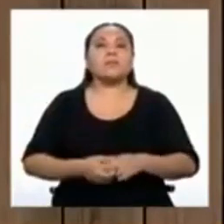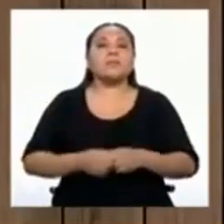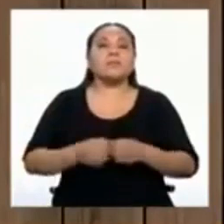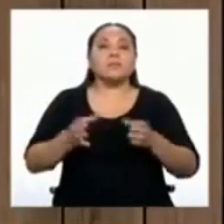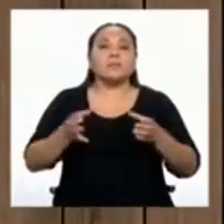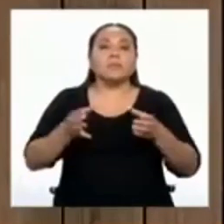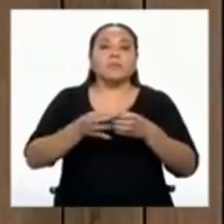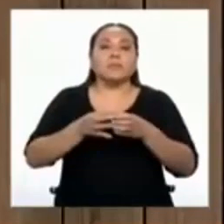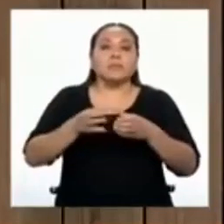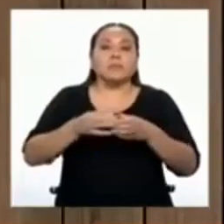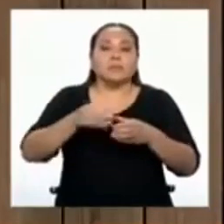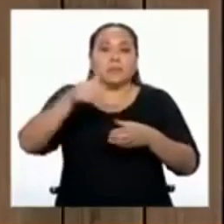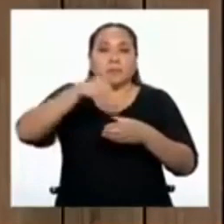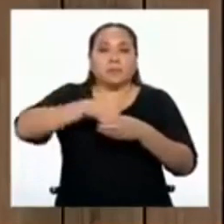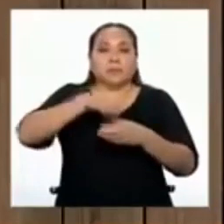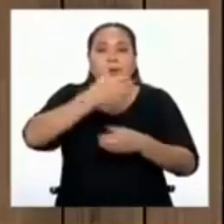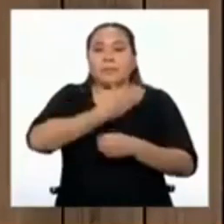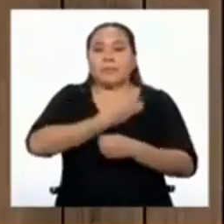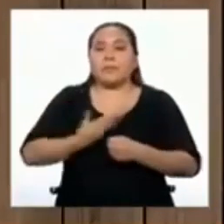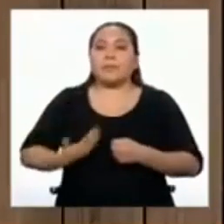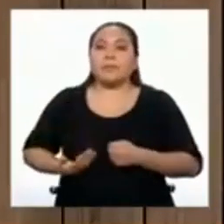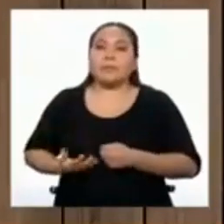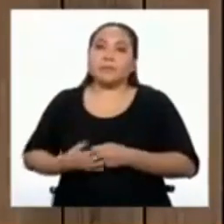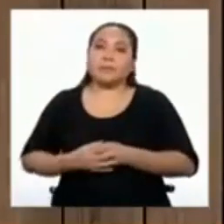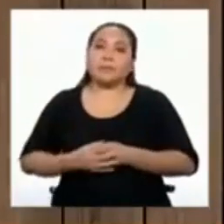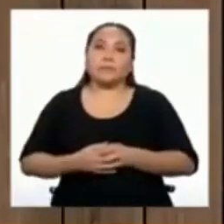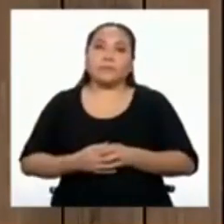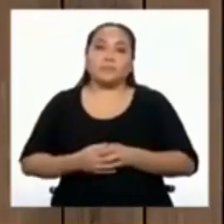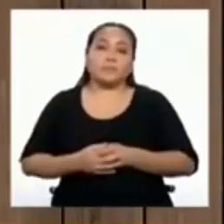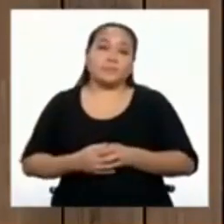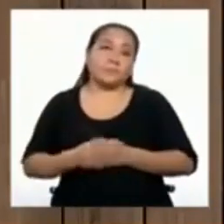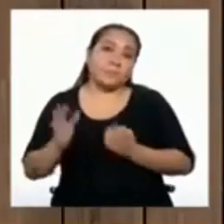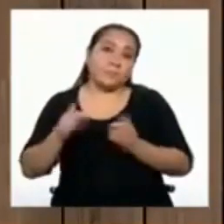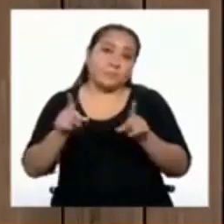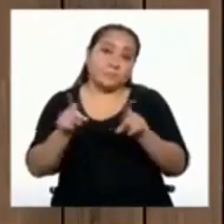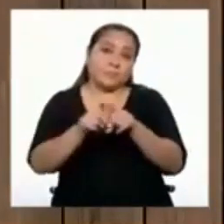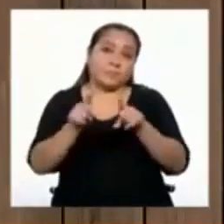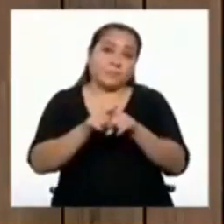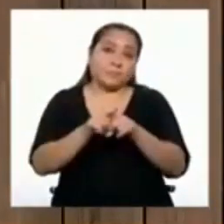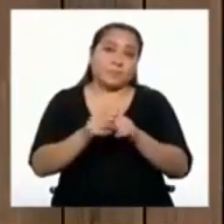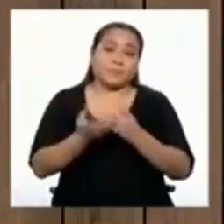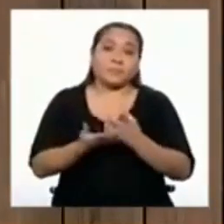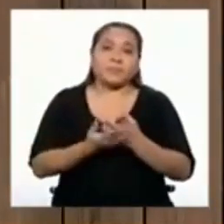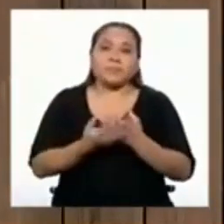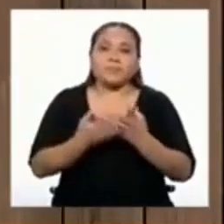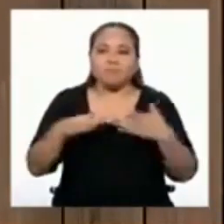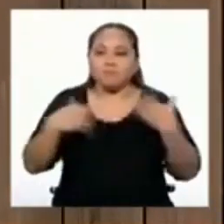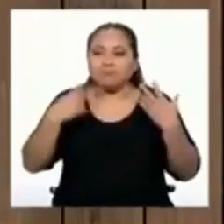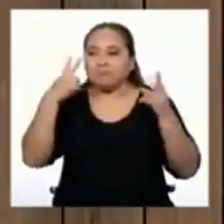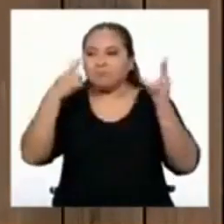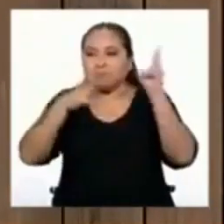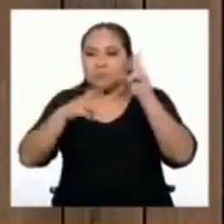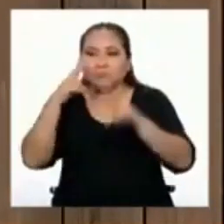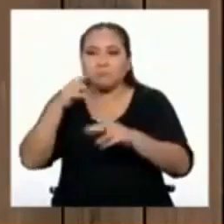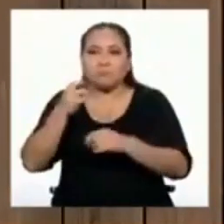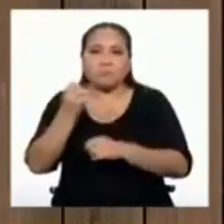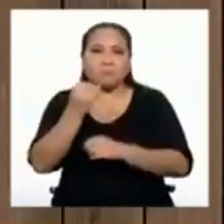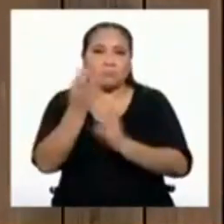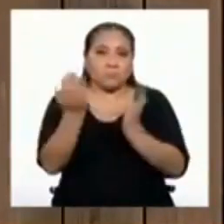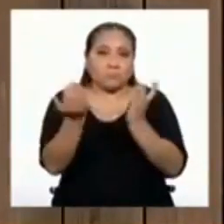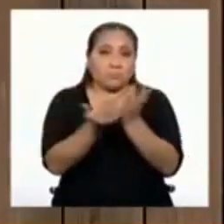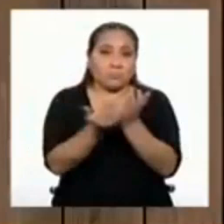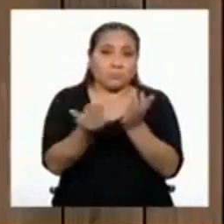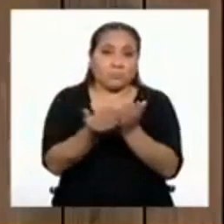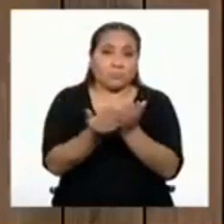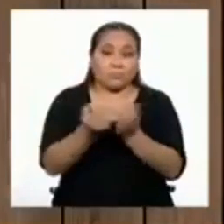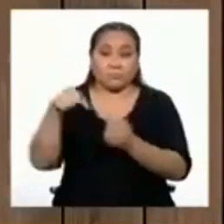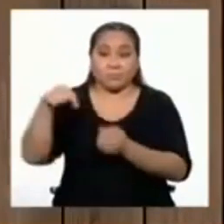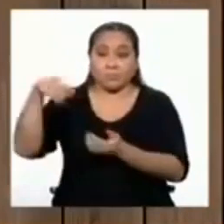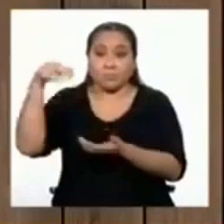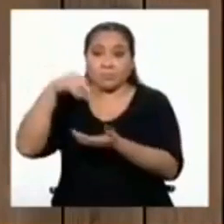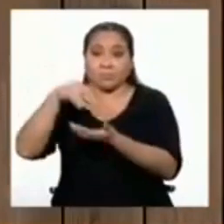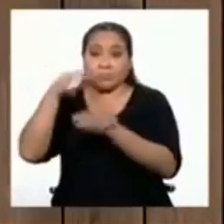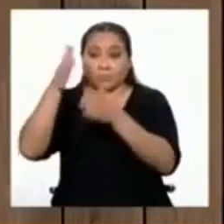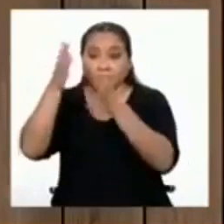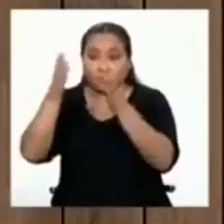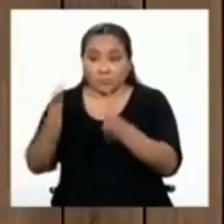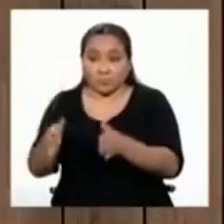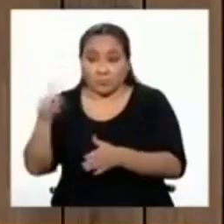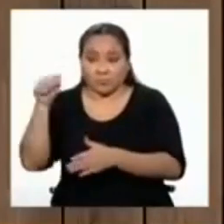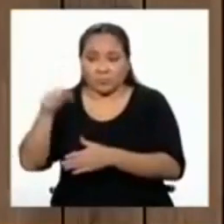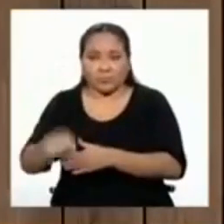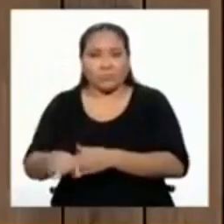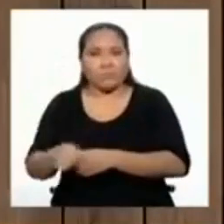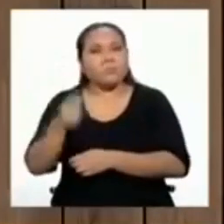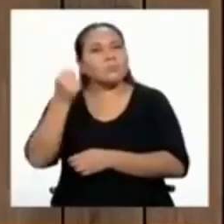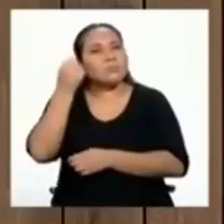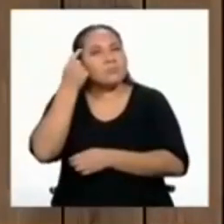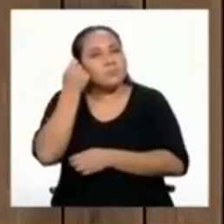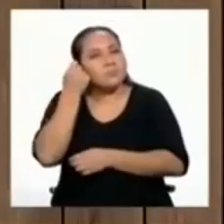y presidenciales. Por otro lado, ahora también podemos ver que en las escuelas los estudiantes son más conscientes